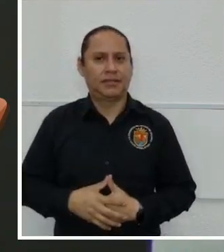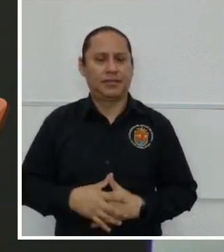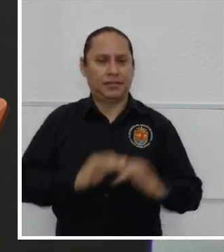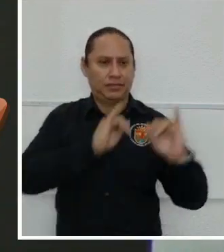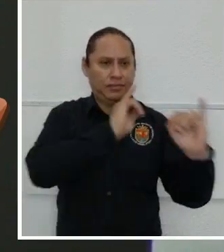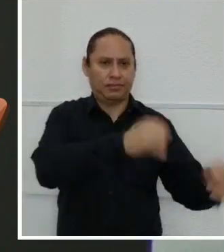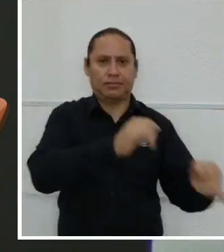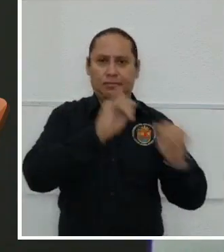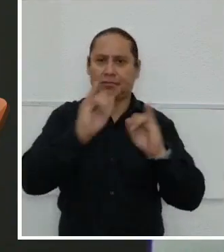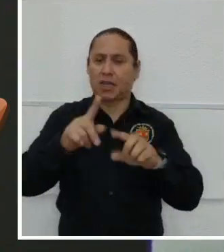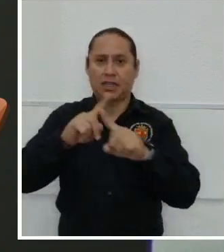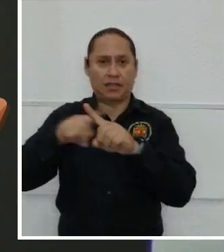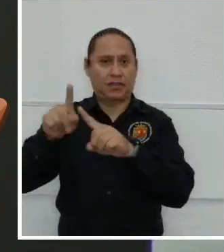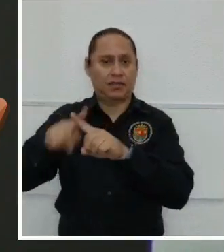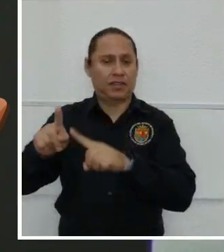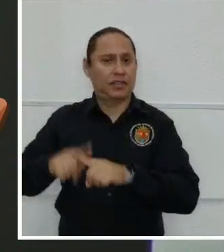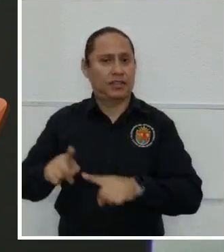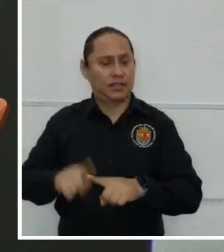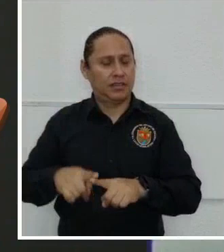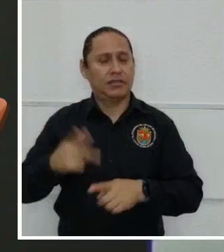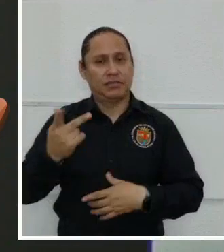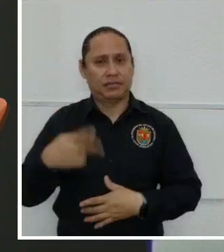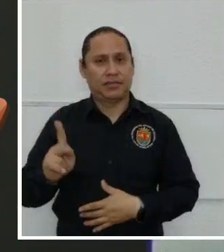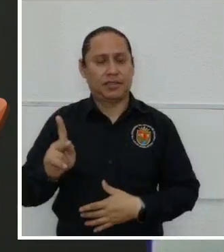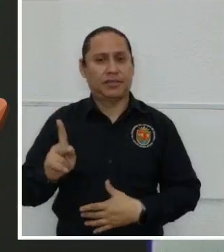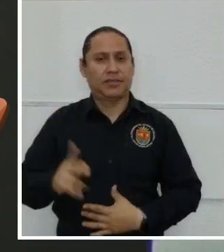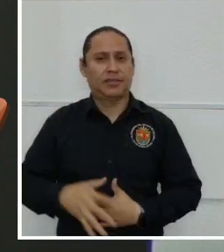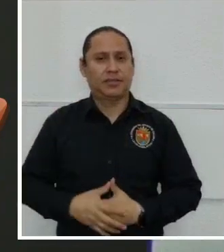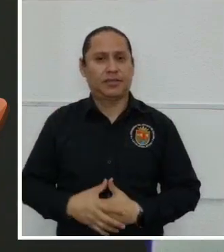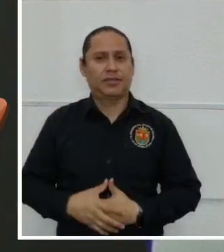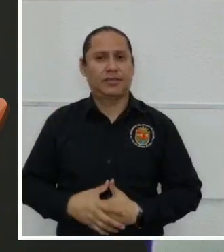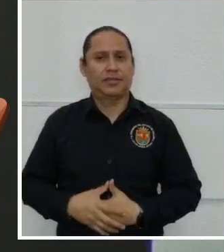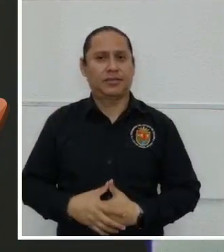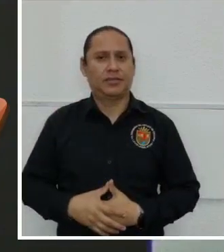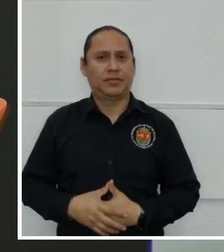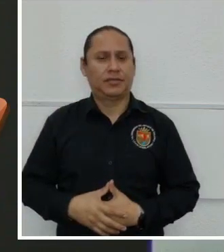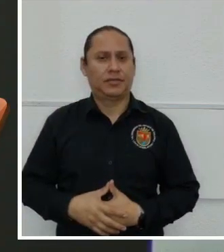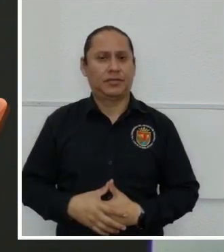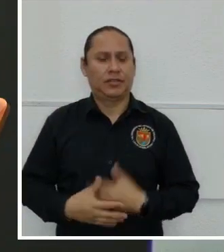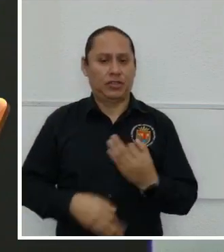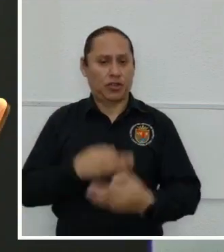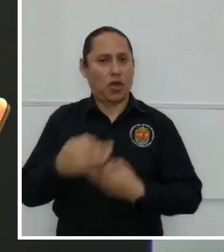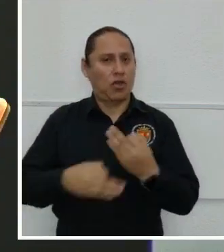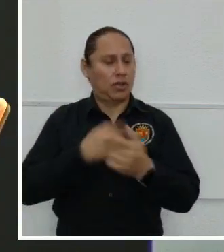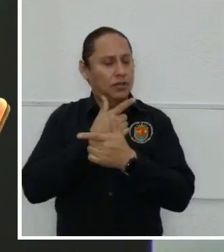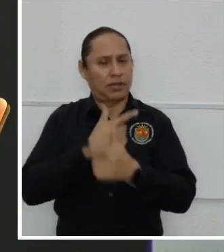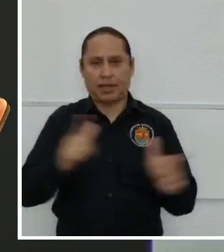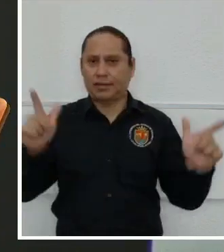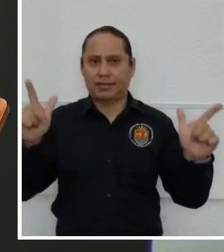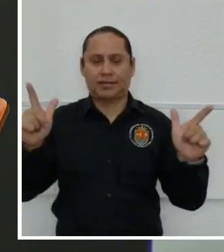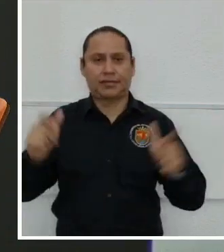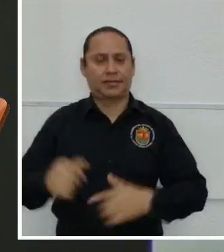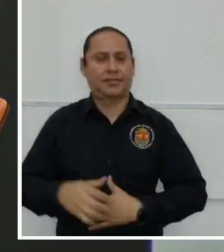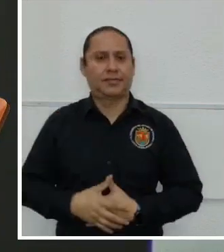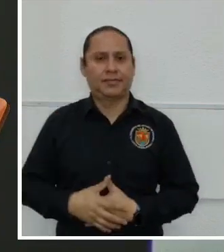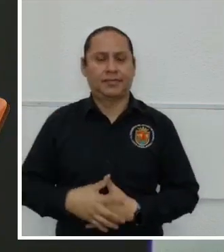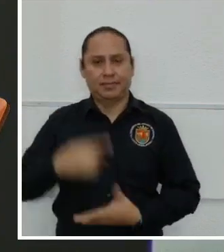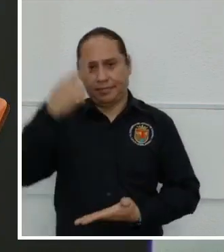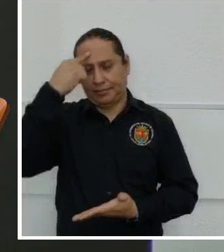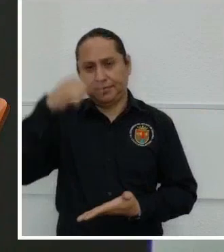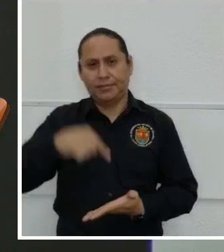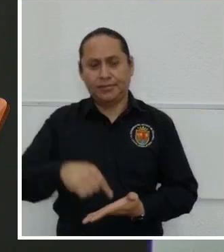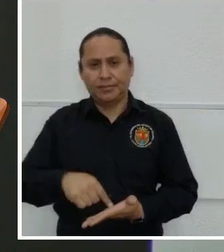individualmente somos diferentes, ¿sí? Pero todos libres, ¿no? Yo